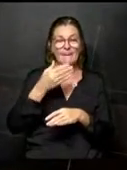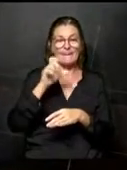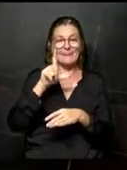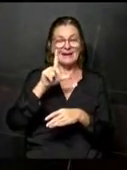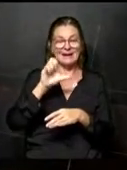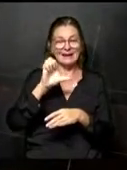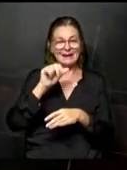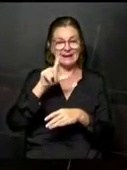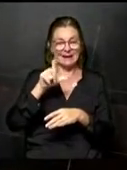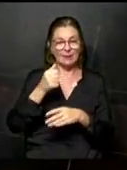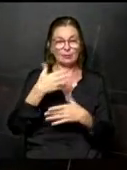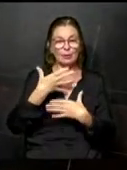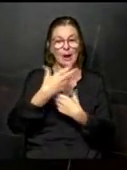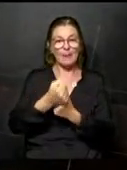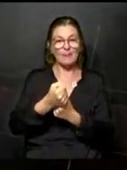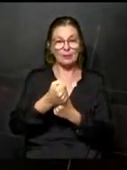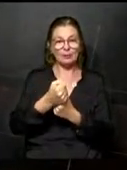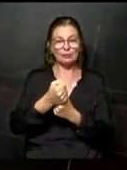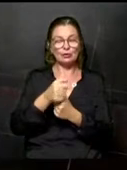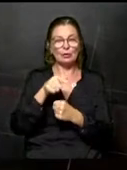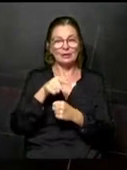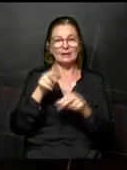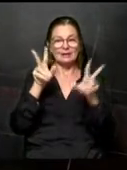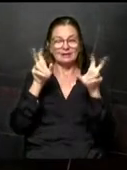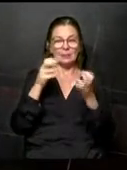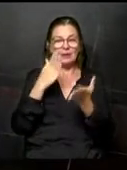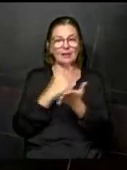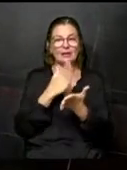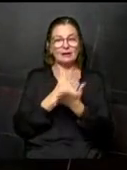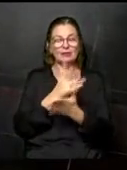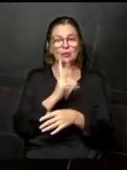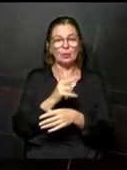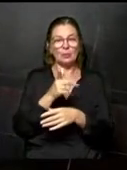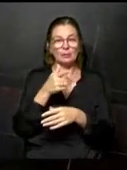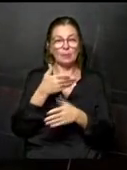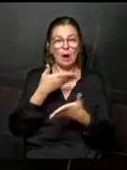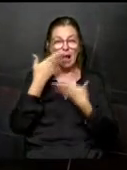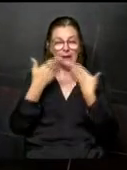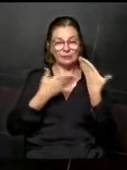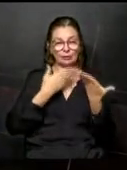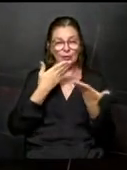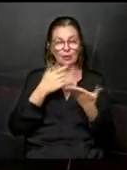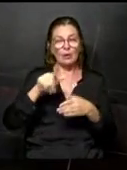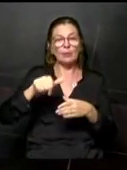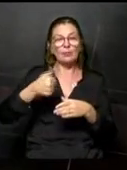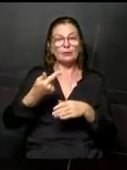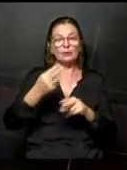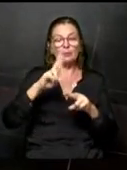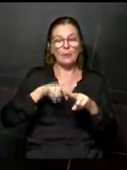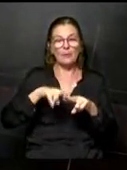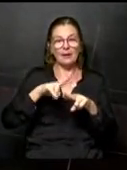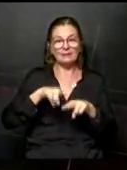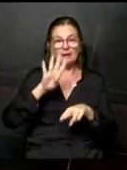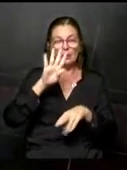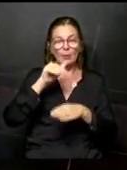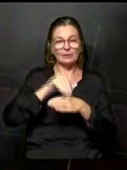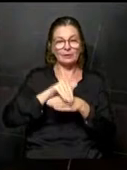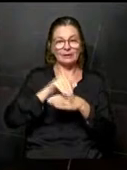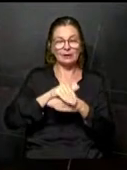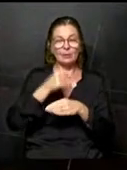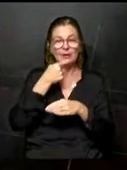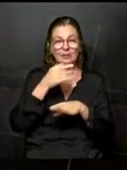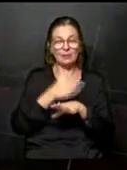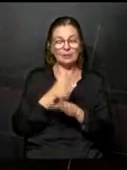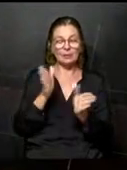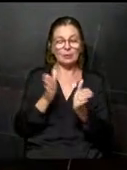su activismo, entre otras cosas, en materia de derechos humanos. El acto se va a realizar el próximo martes a las 4 de la tarde, como decíamos, en la